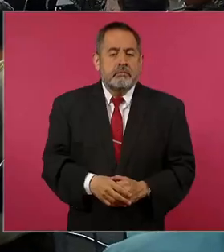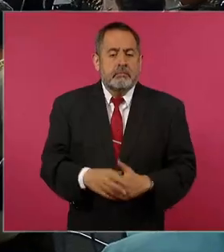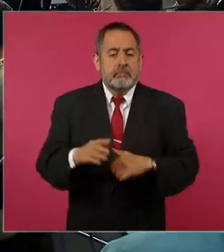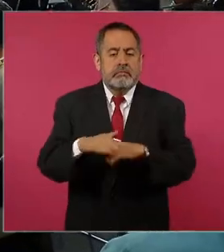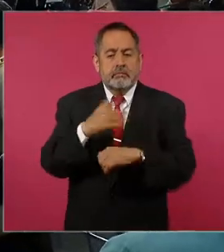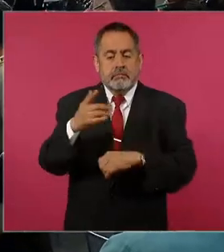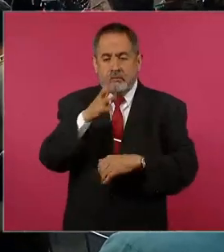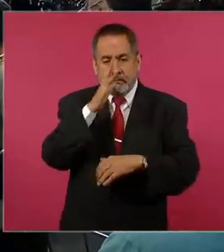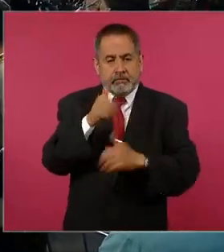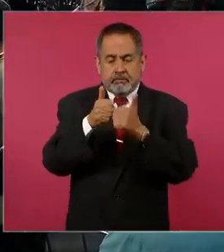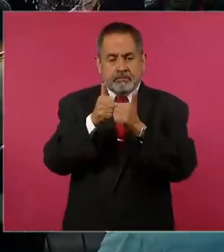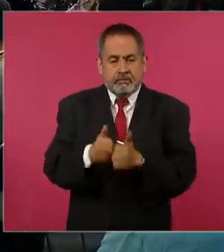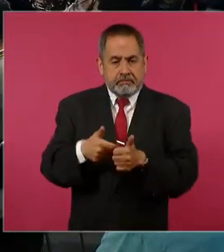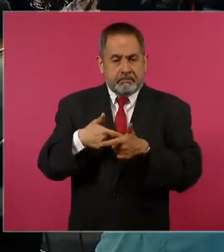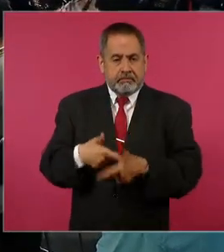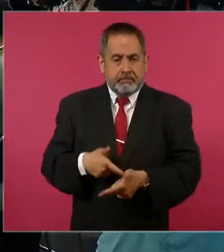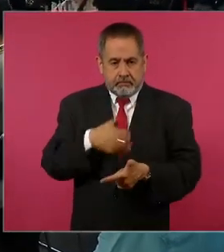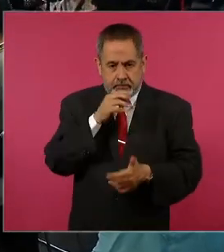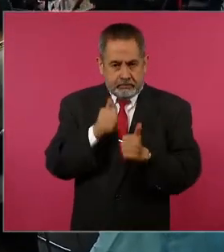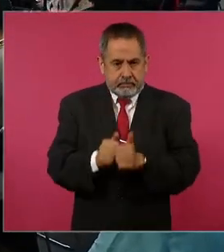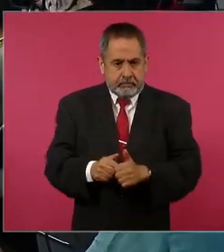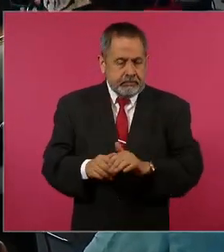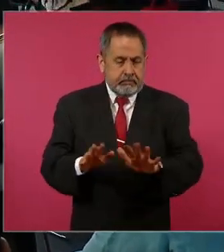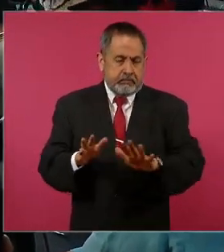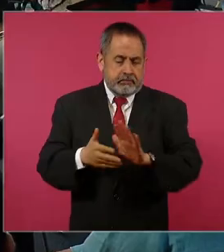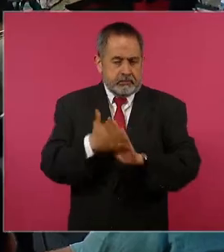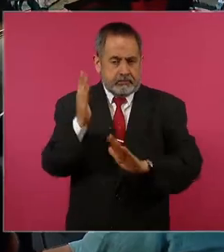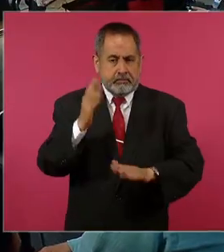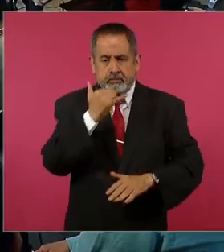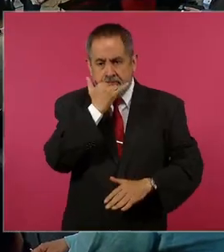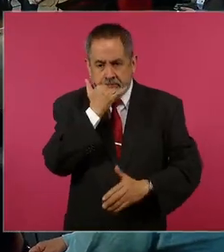Porque no vamos ya a poder. Ya.